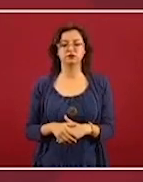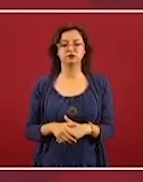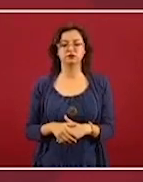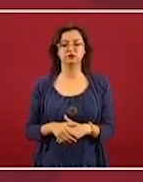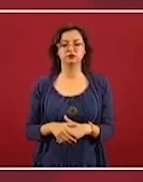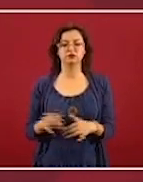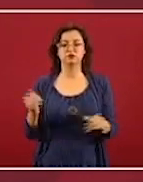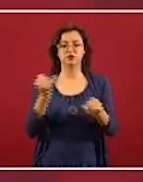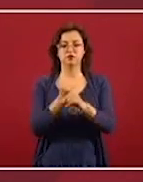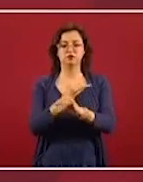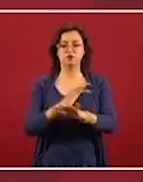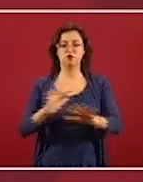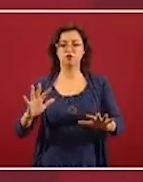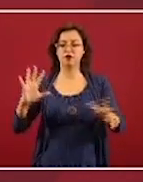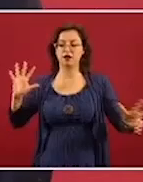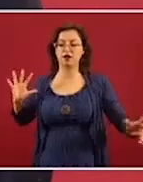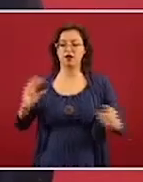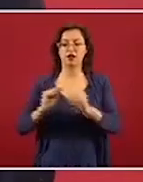trimestral.